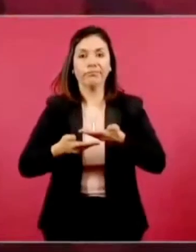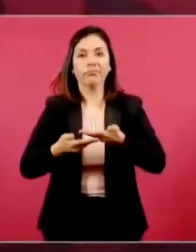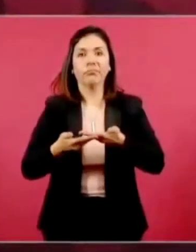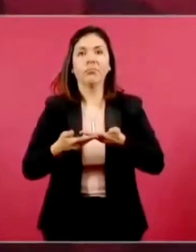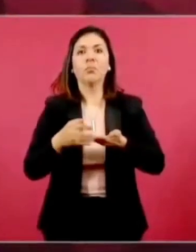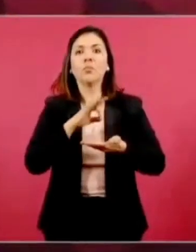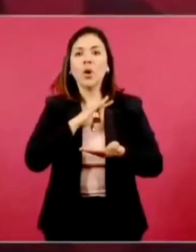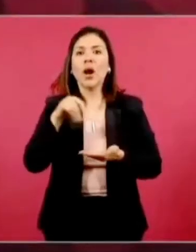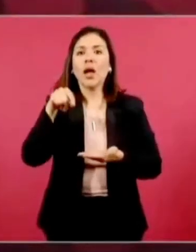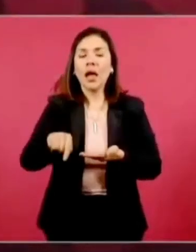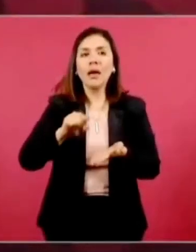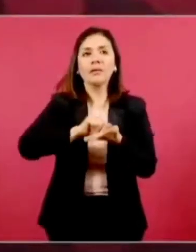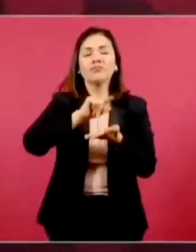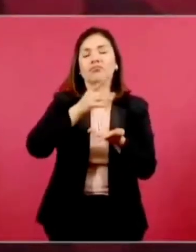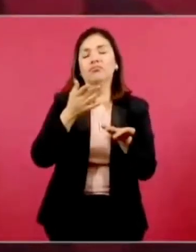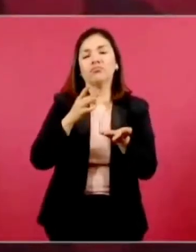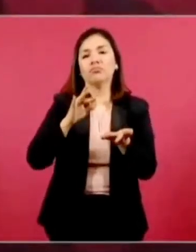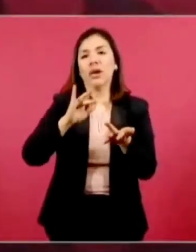para